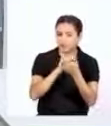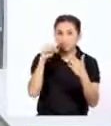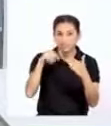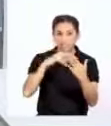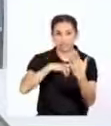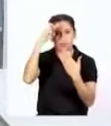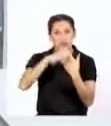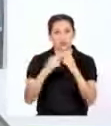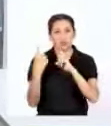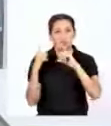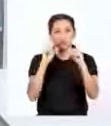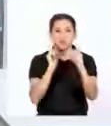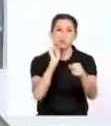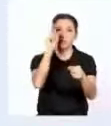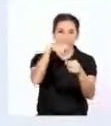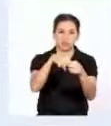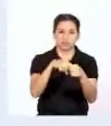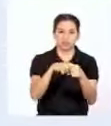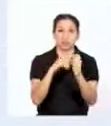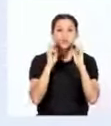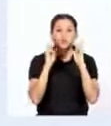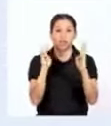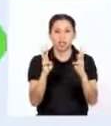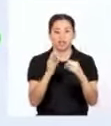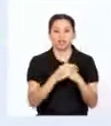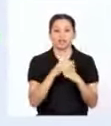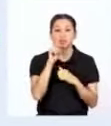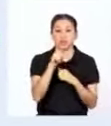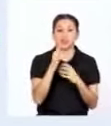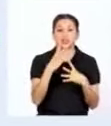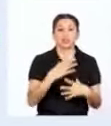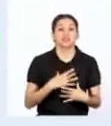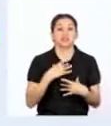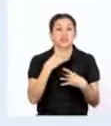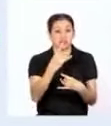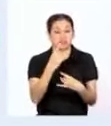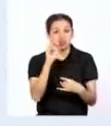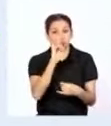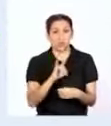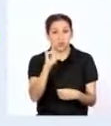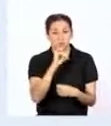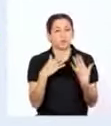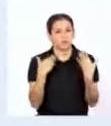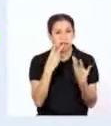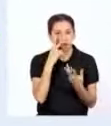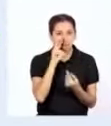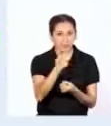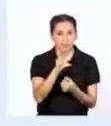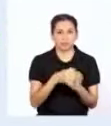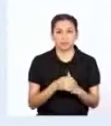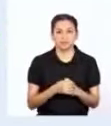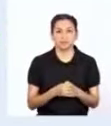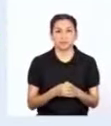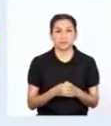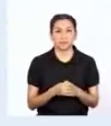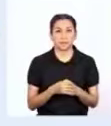de nuestro proyecto participativo. ¡Wow! Esto va a ser muy útil. A ver,